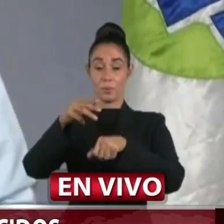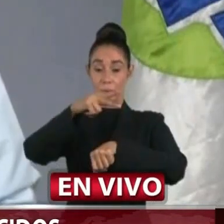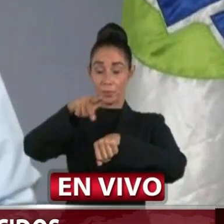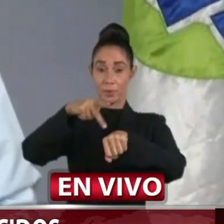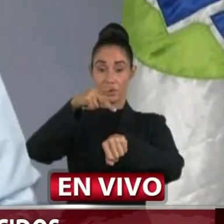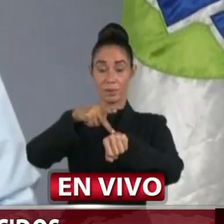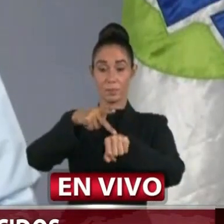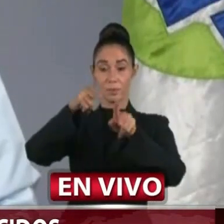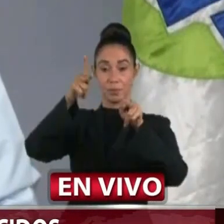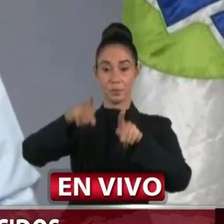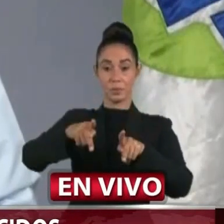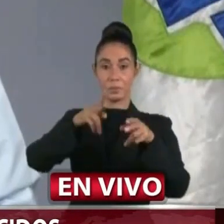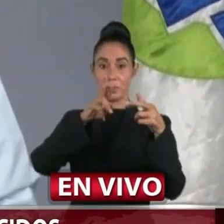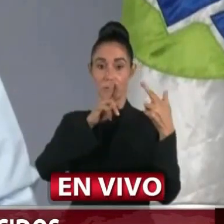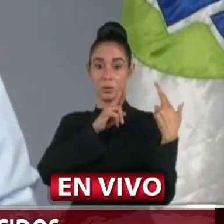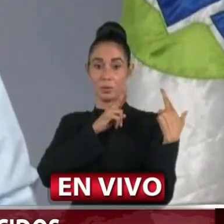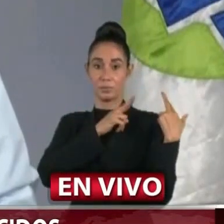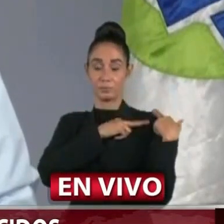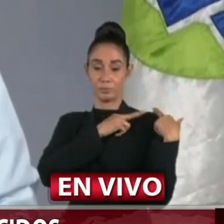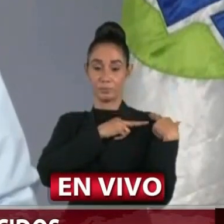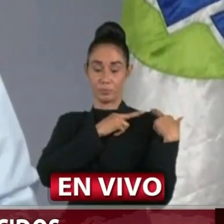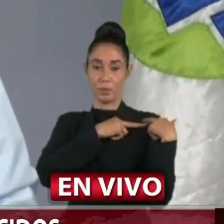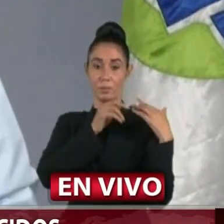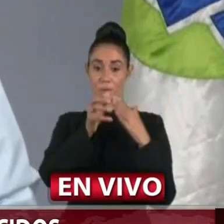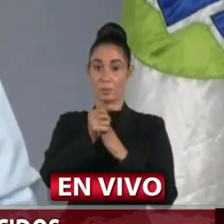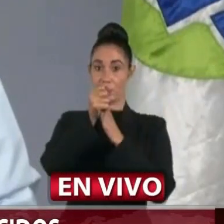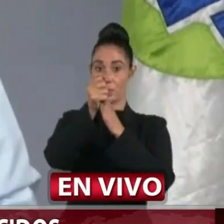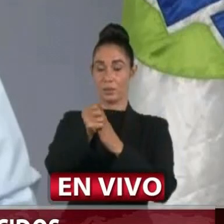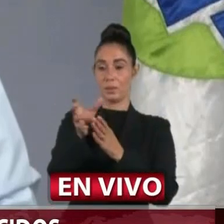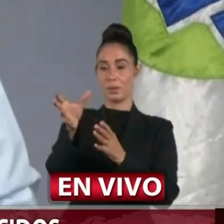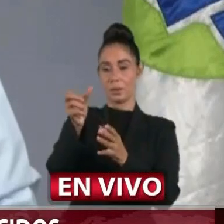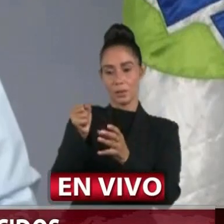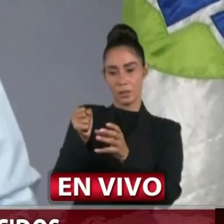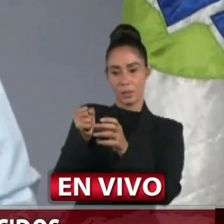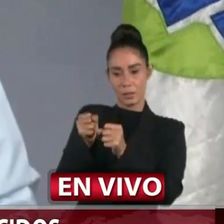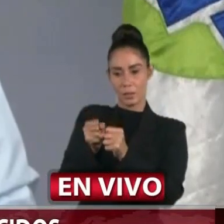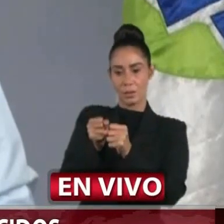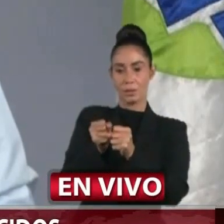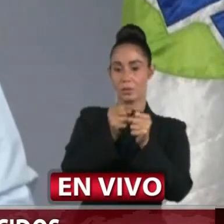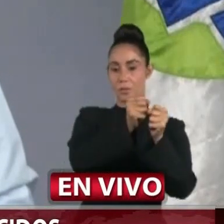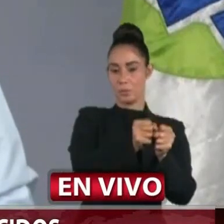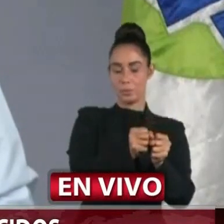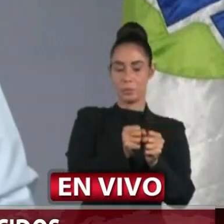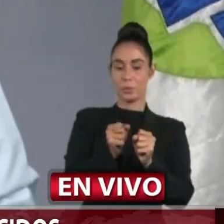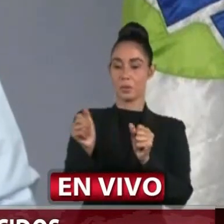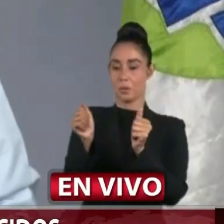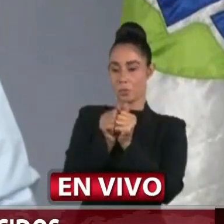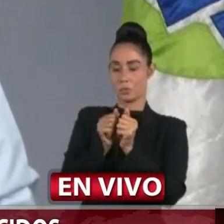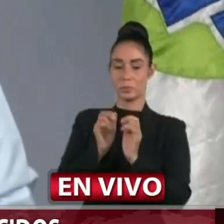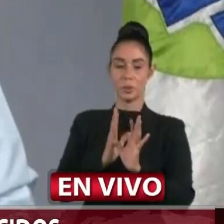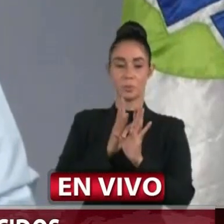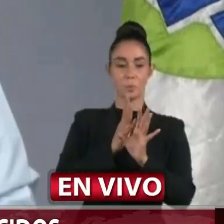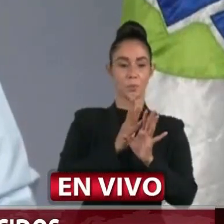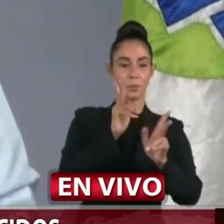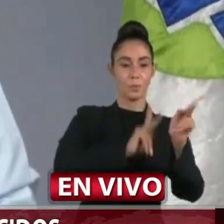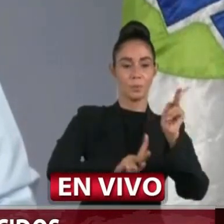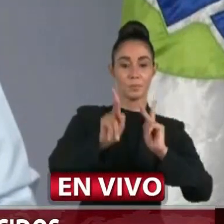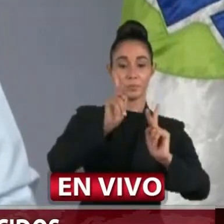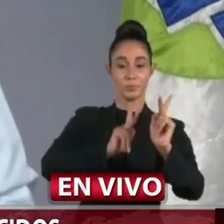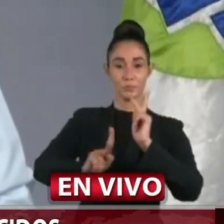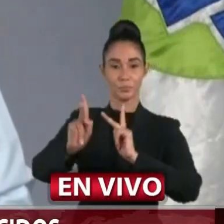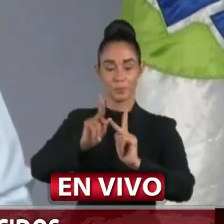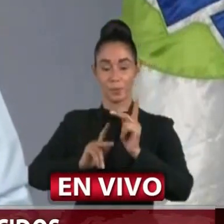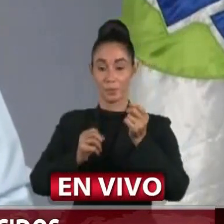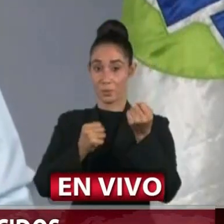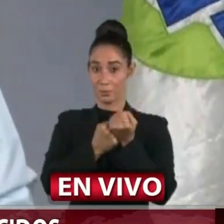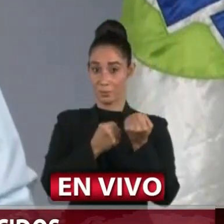labores de contención del COVID-19. Probablemente en la ciudad de Puerto Plata, ayer en el municipio que